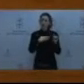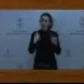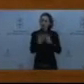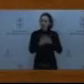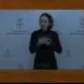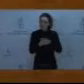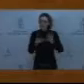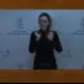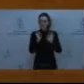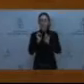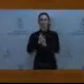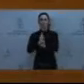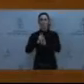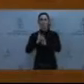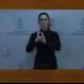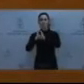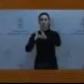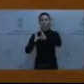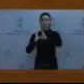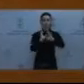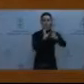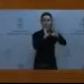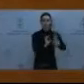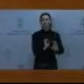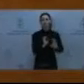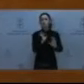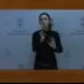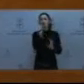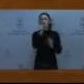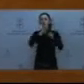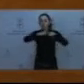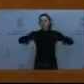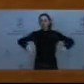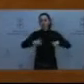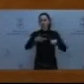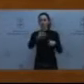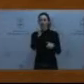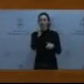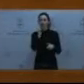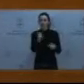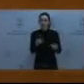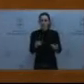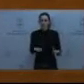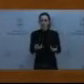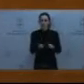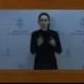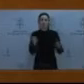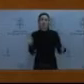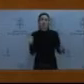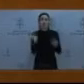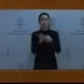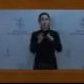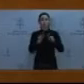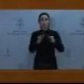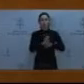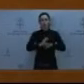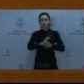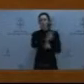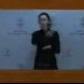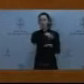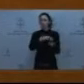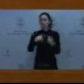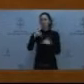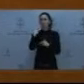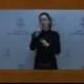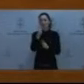ayudas al transporte escolar o a los comedores? O, por no hablar de la relación que su consejería, y también miro hacia el